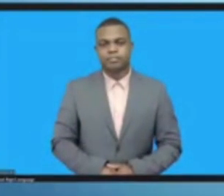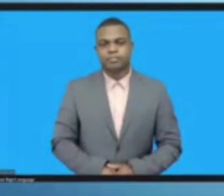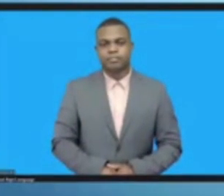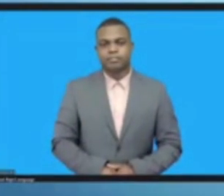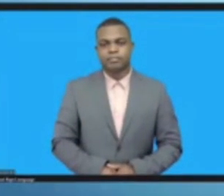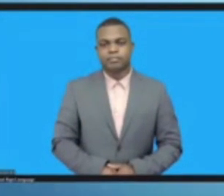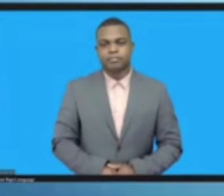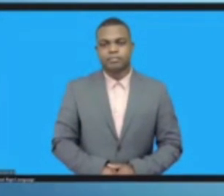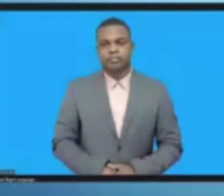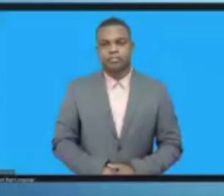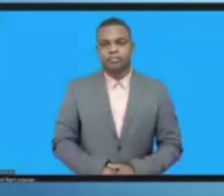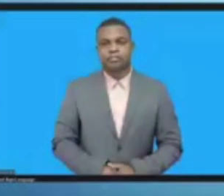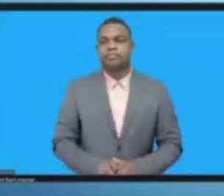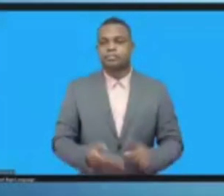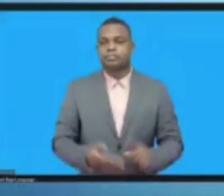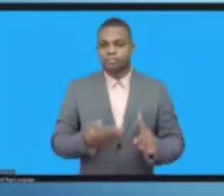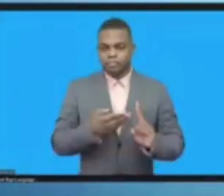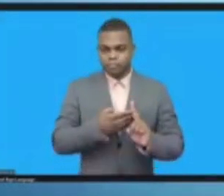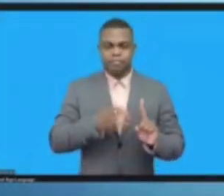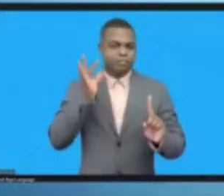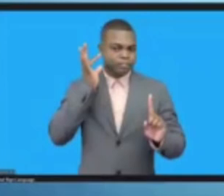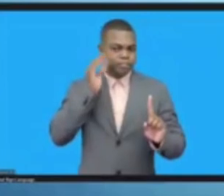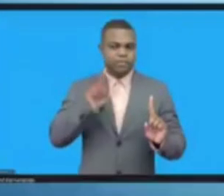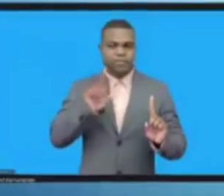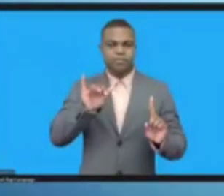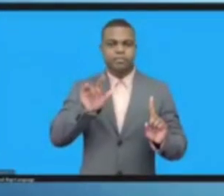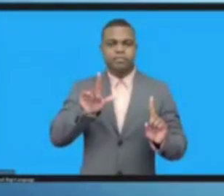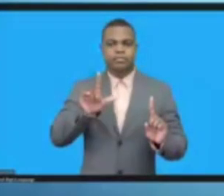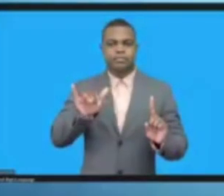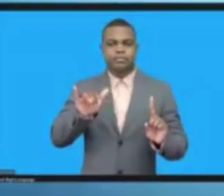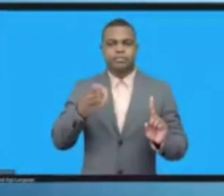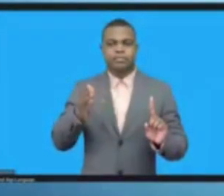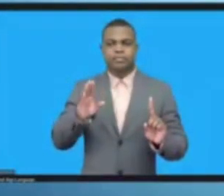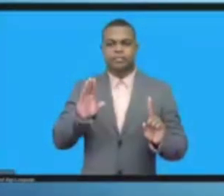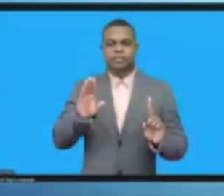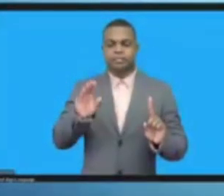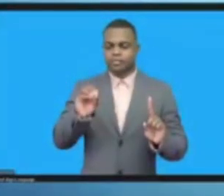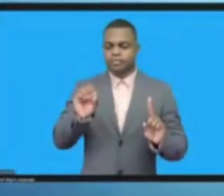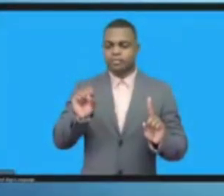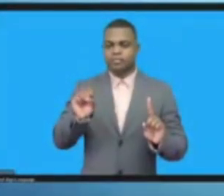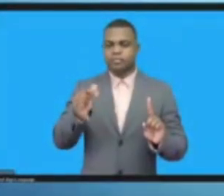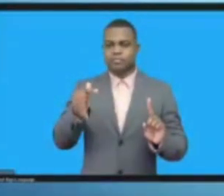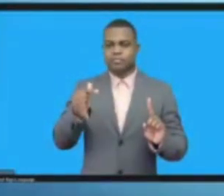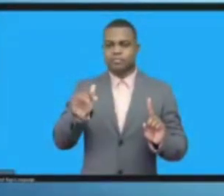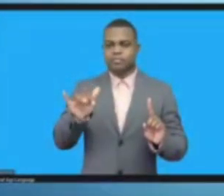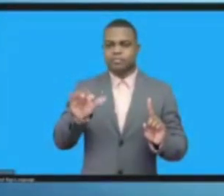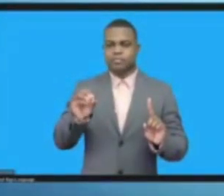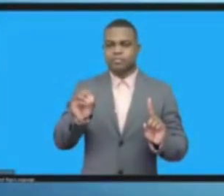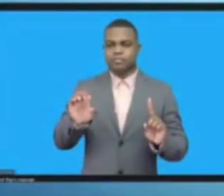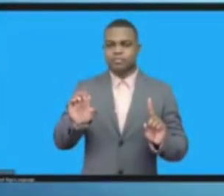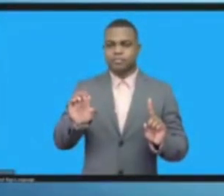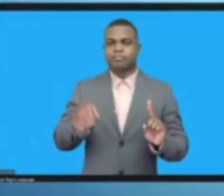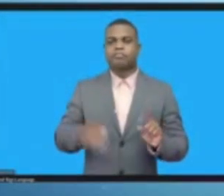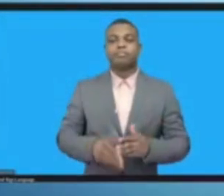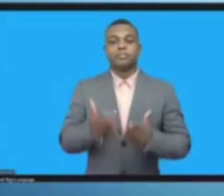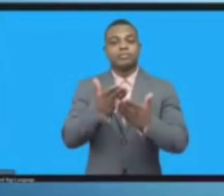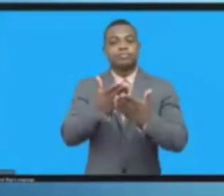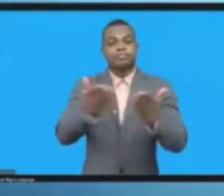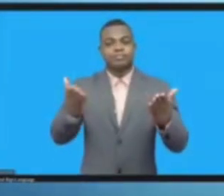sus excelencias distinguidos invitados colegas damas y caballeros